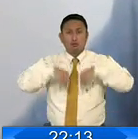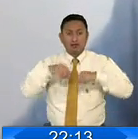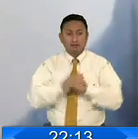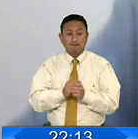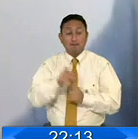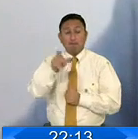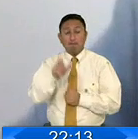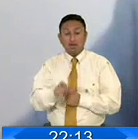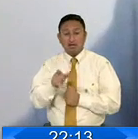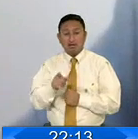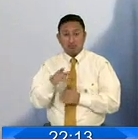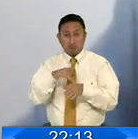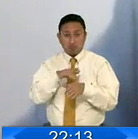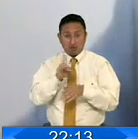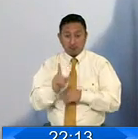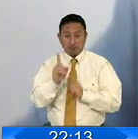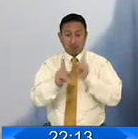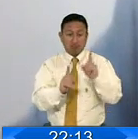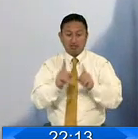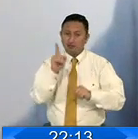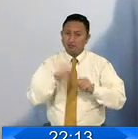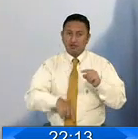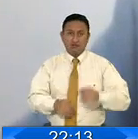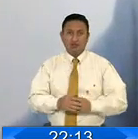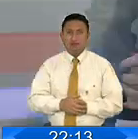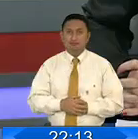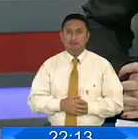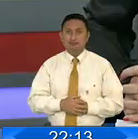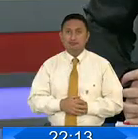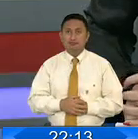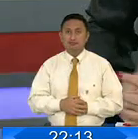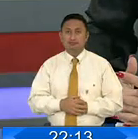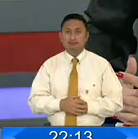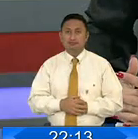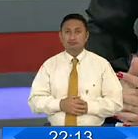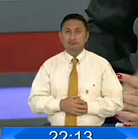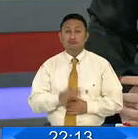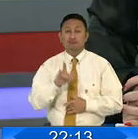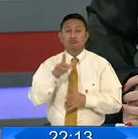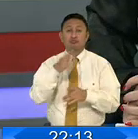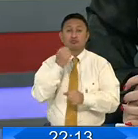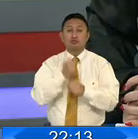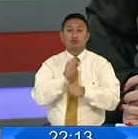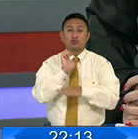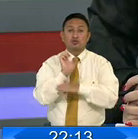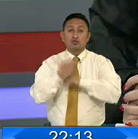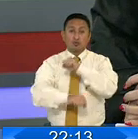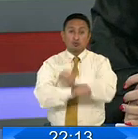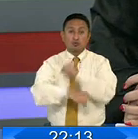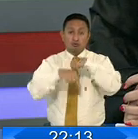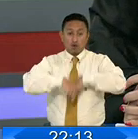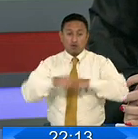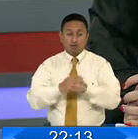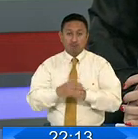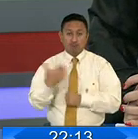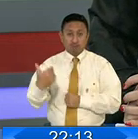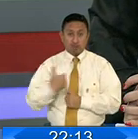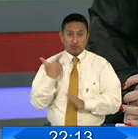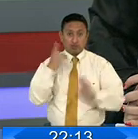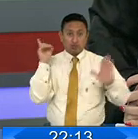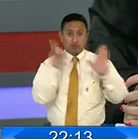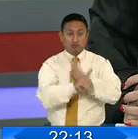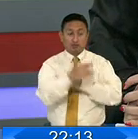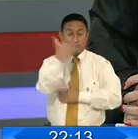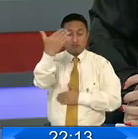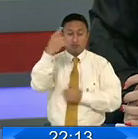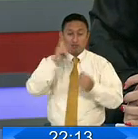exponer a más población. Informo, Marilyn Jaramillo. La Federación Ecuatoriana de Fútbol presentó una queja ante el